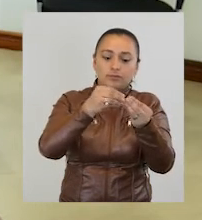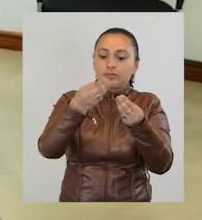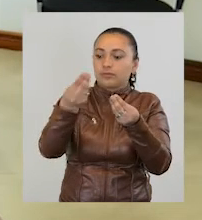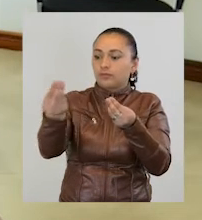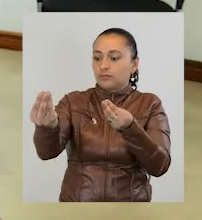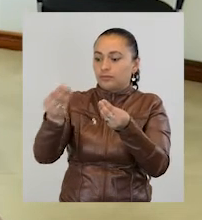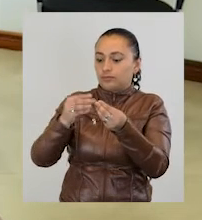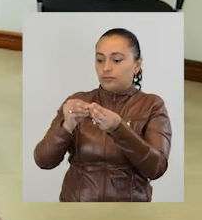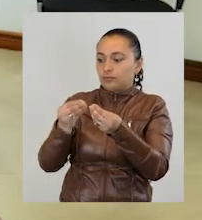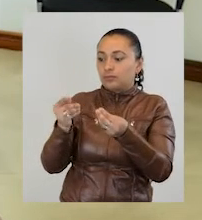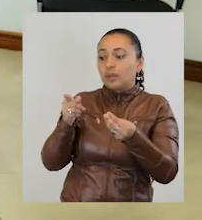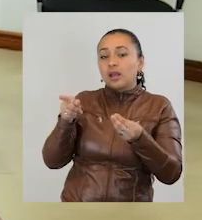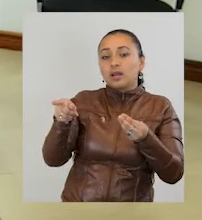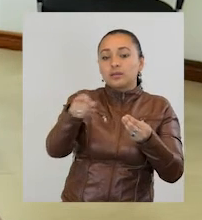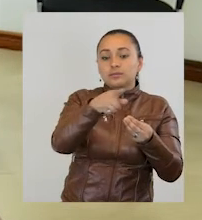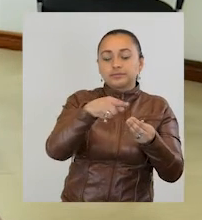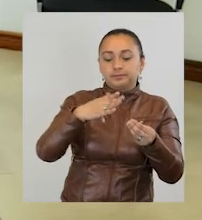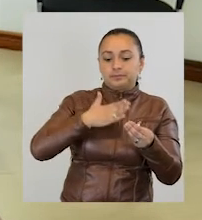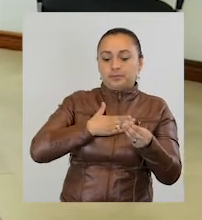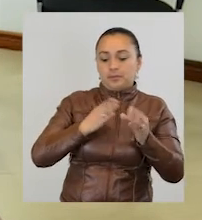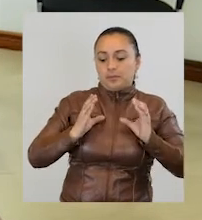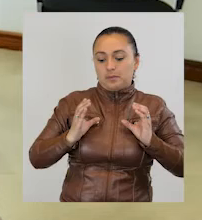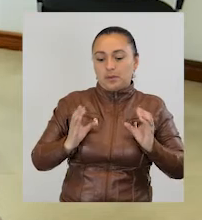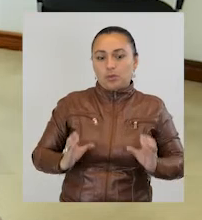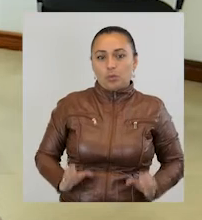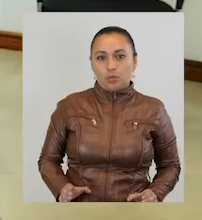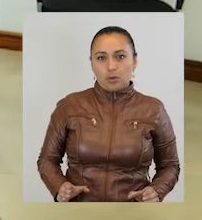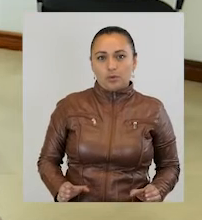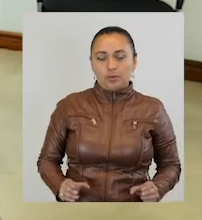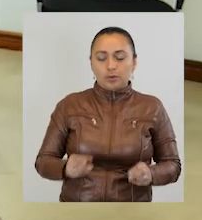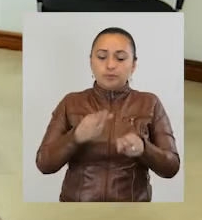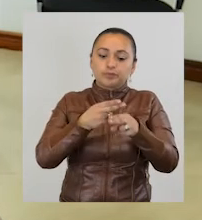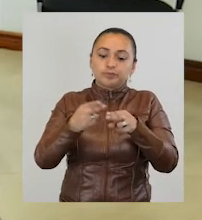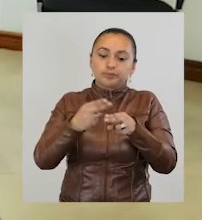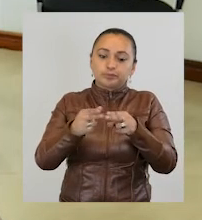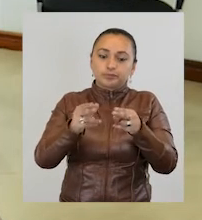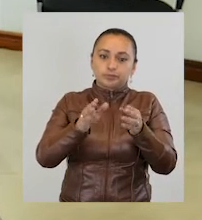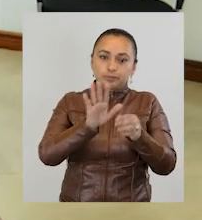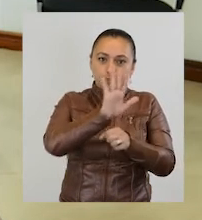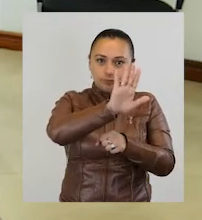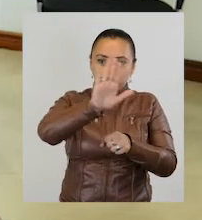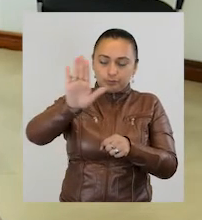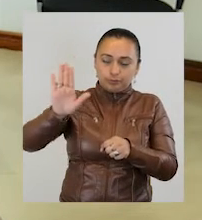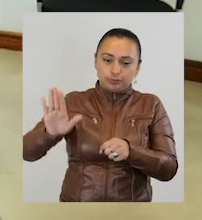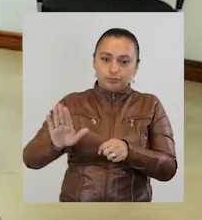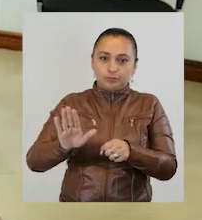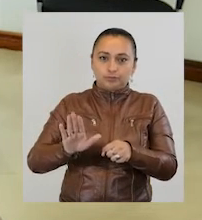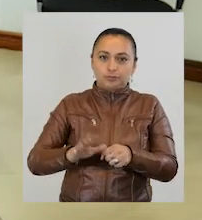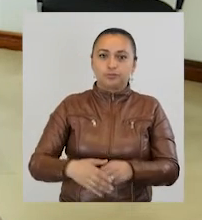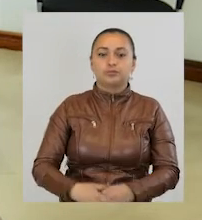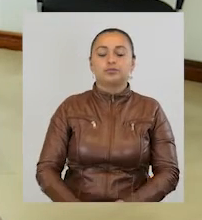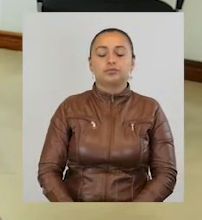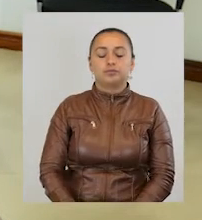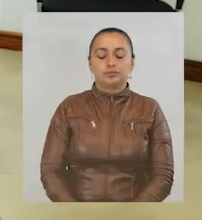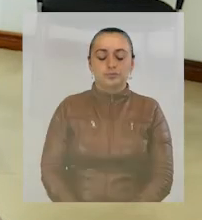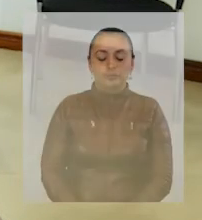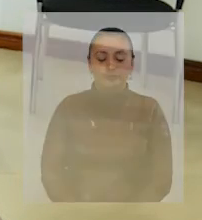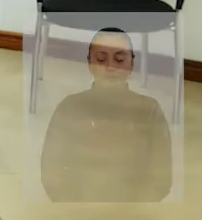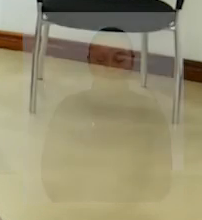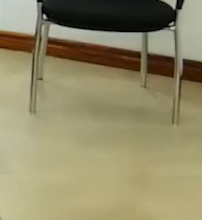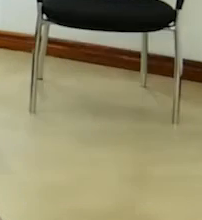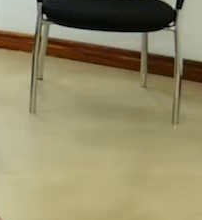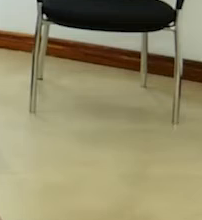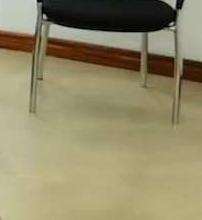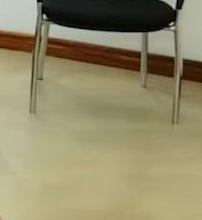tomad y comed todos de él, porque esto es mi cuerpo, que será entregado por